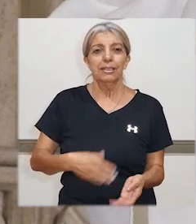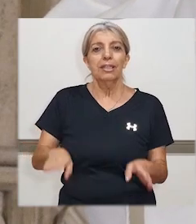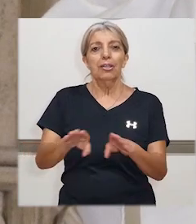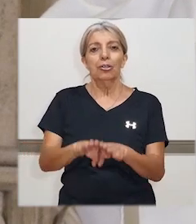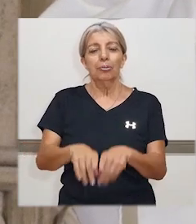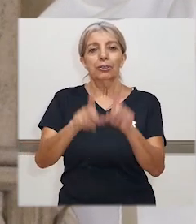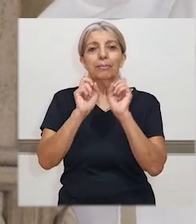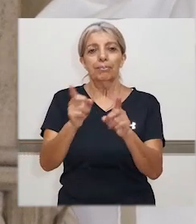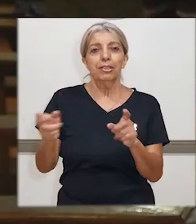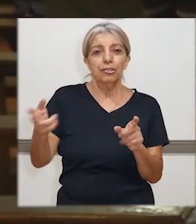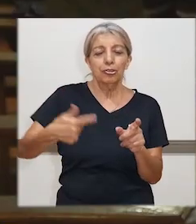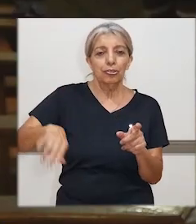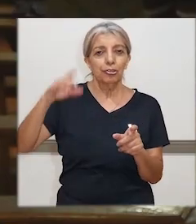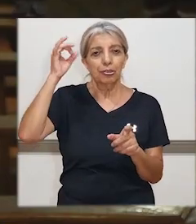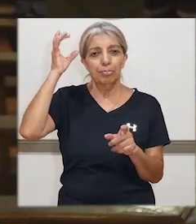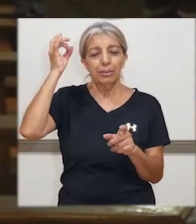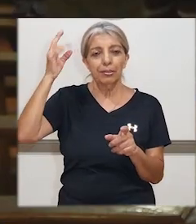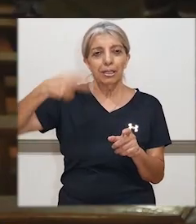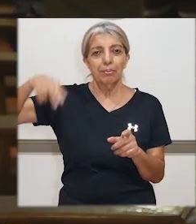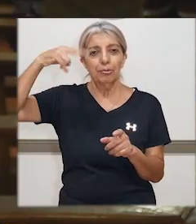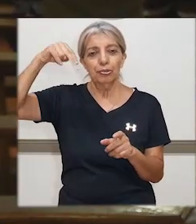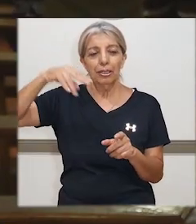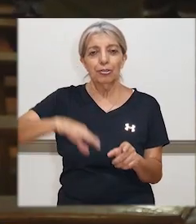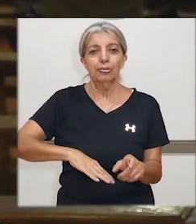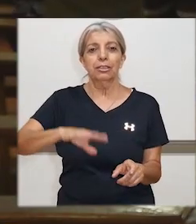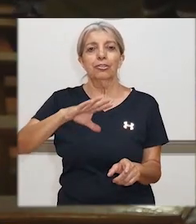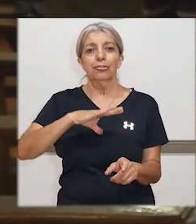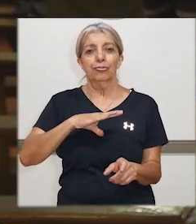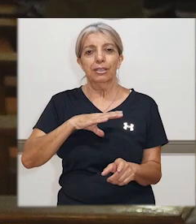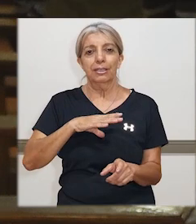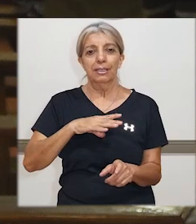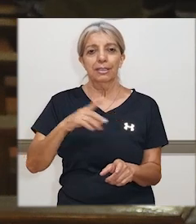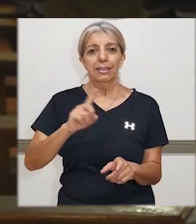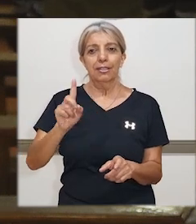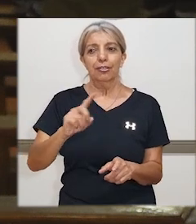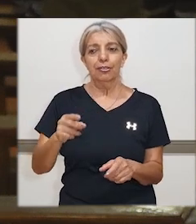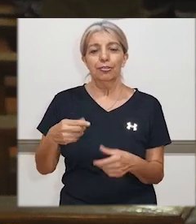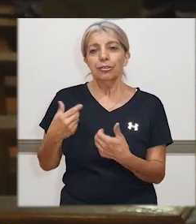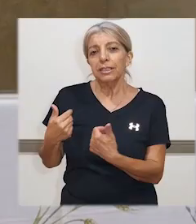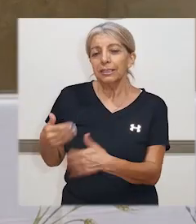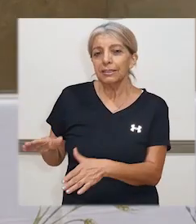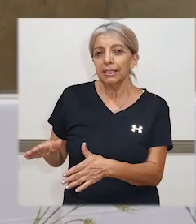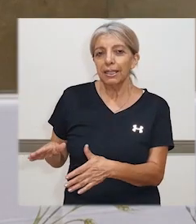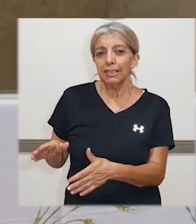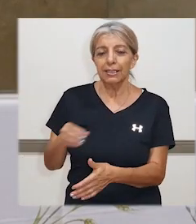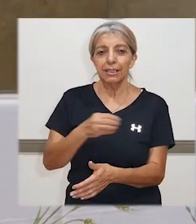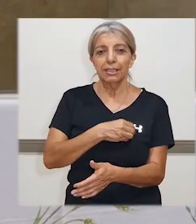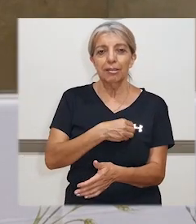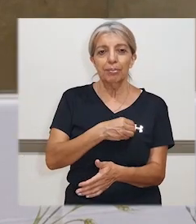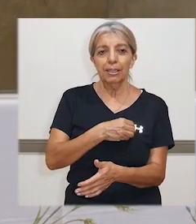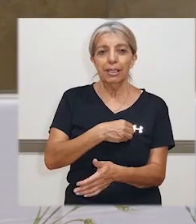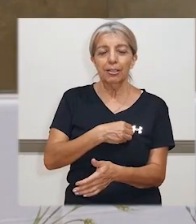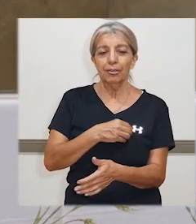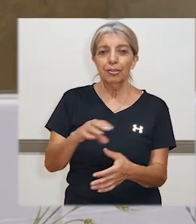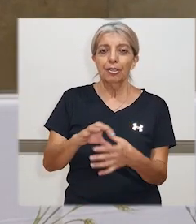nuestras ofensas, como también nosotros perdonamos a los que nos ofenden. No nos dejes